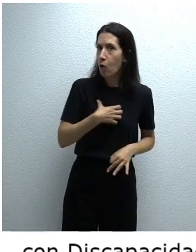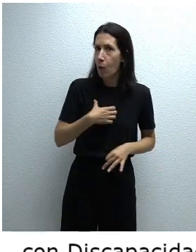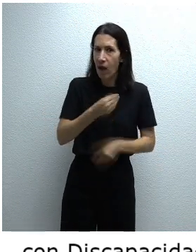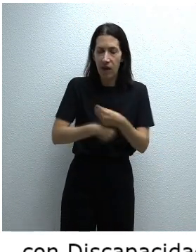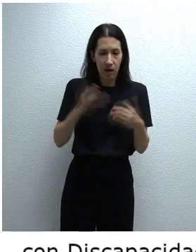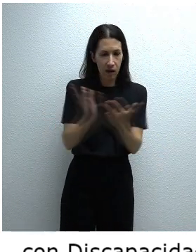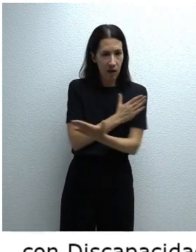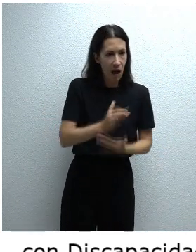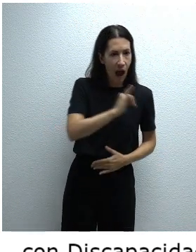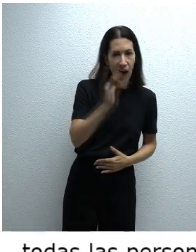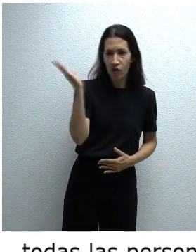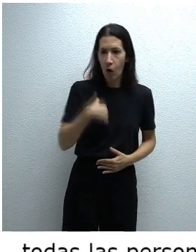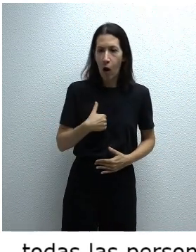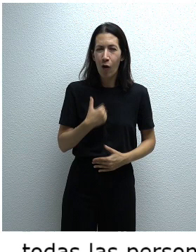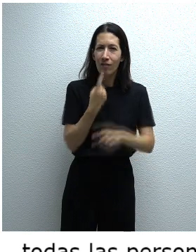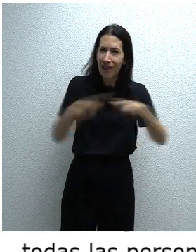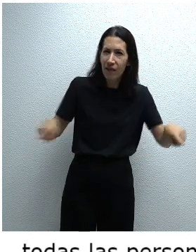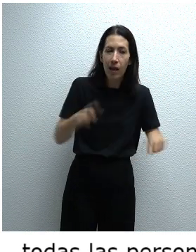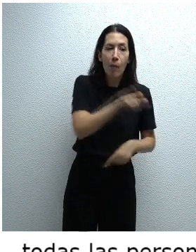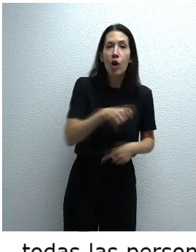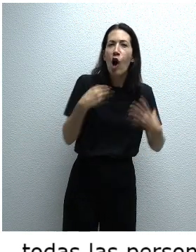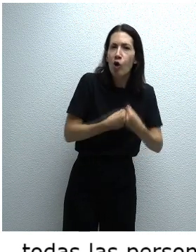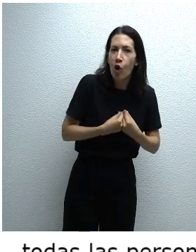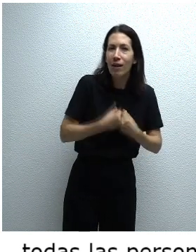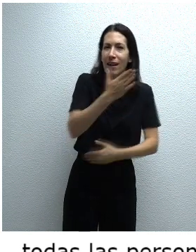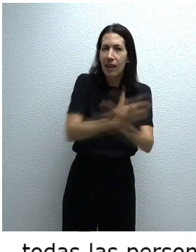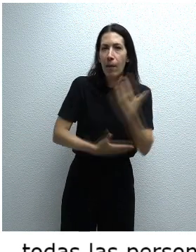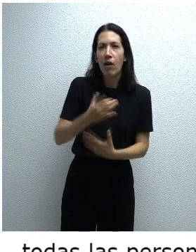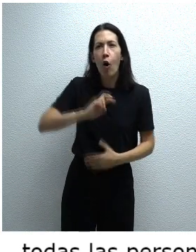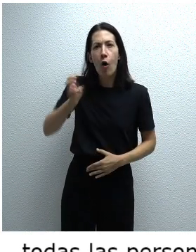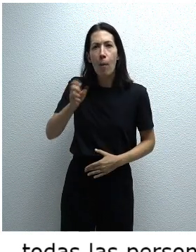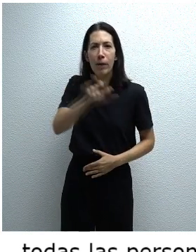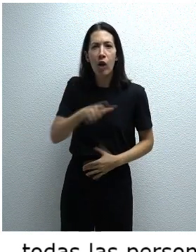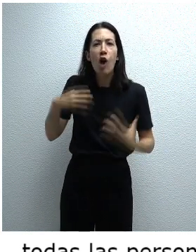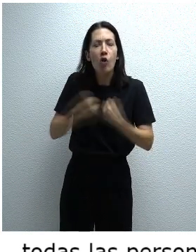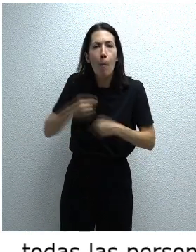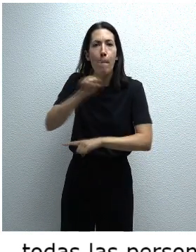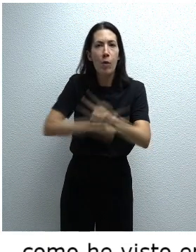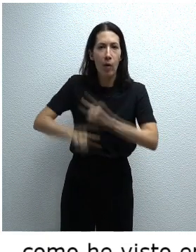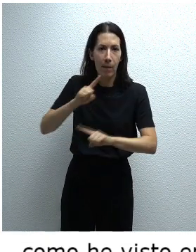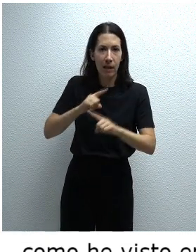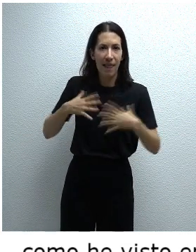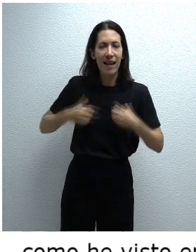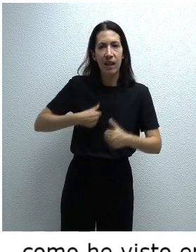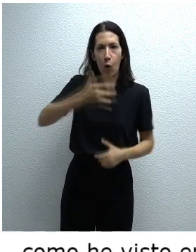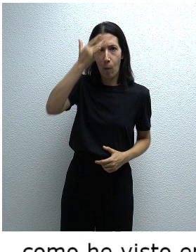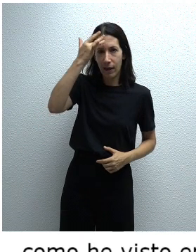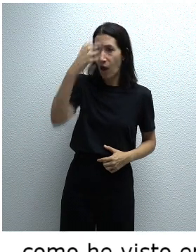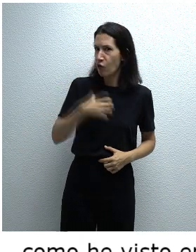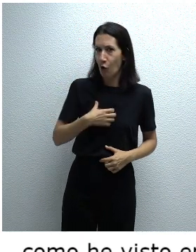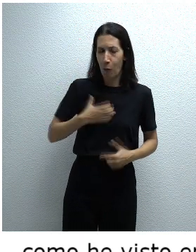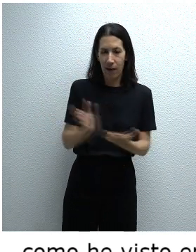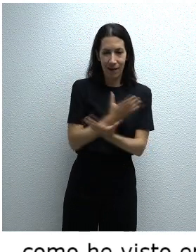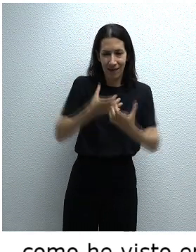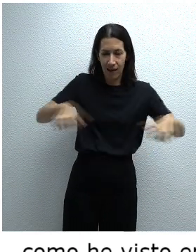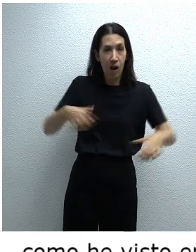esa distinción entre personas con discapacidad y personas con problemas de salud mental. Es para nosotros muy importante